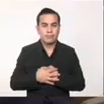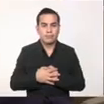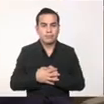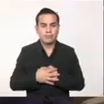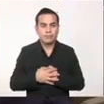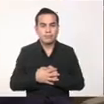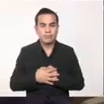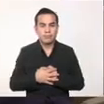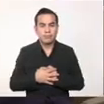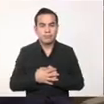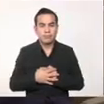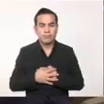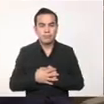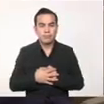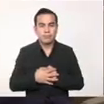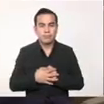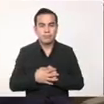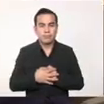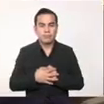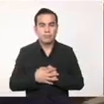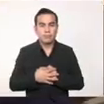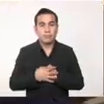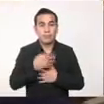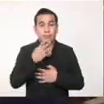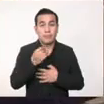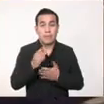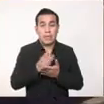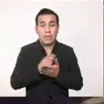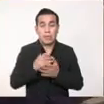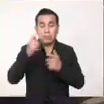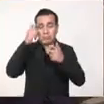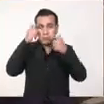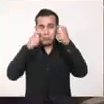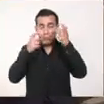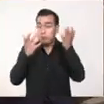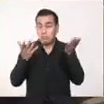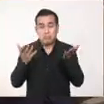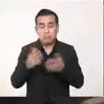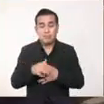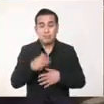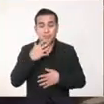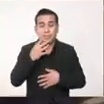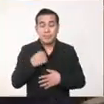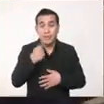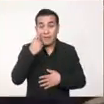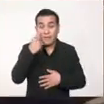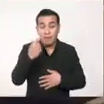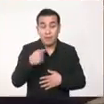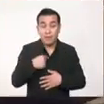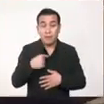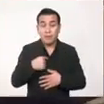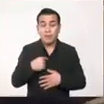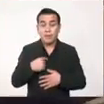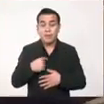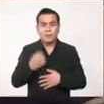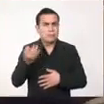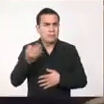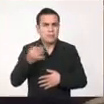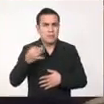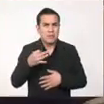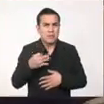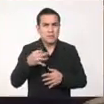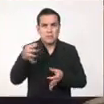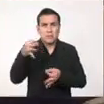yo creo que de la OEA, pero los demás no. Y yo les dije, ojo, no se lo digo por petición porque no necesito